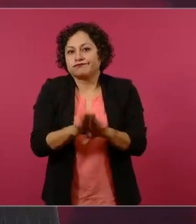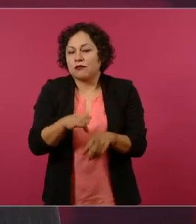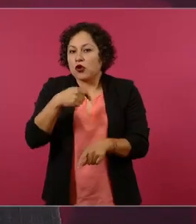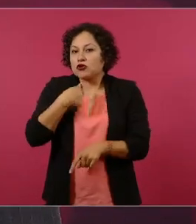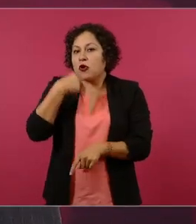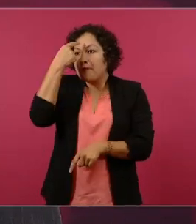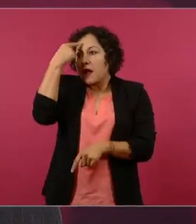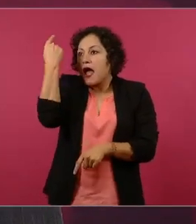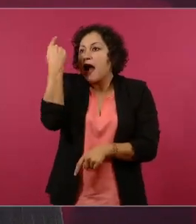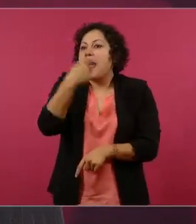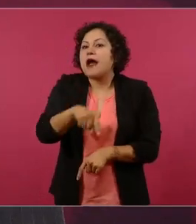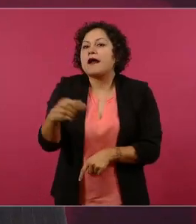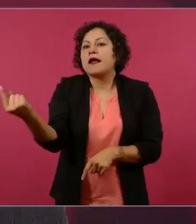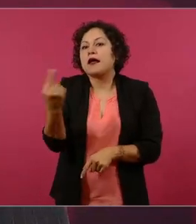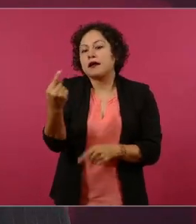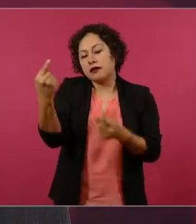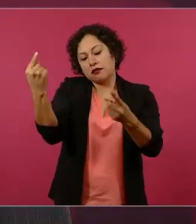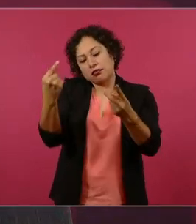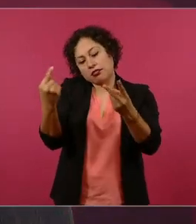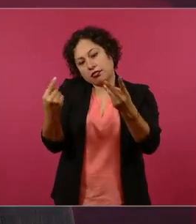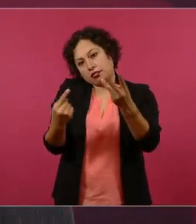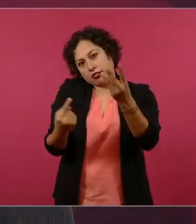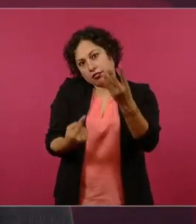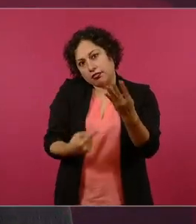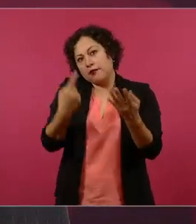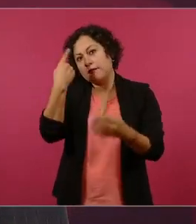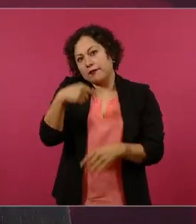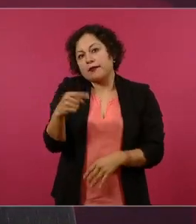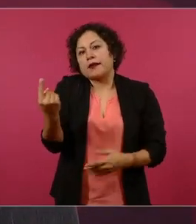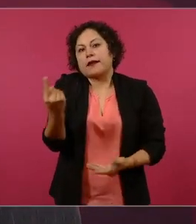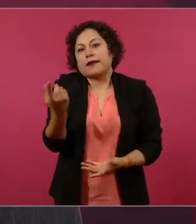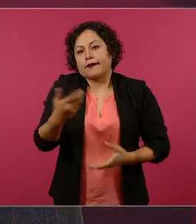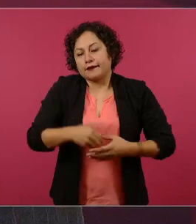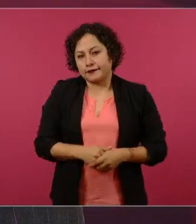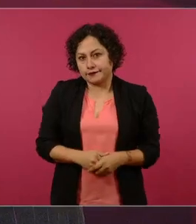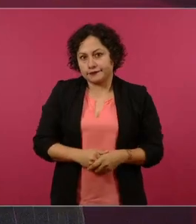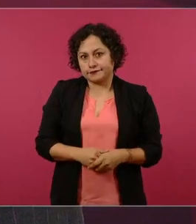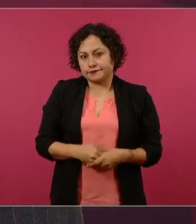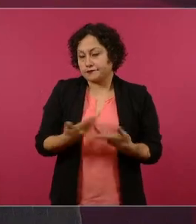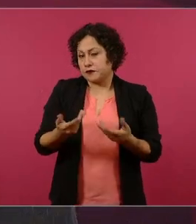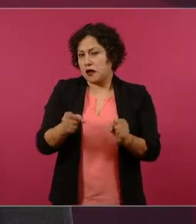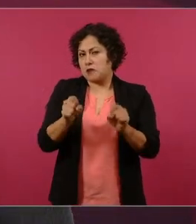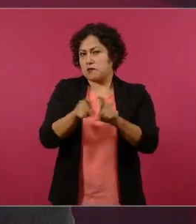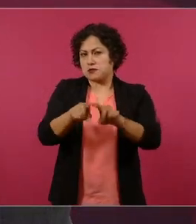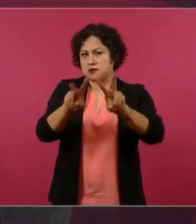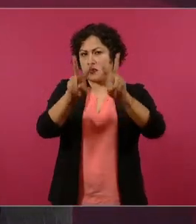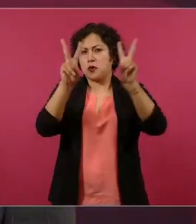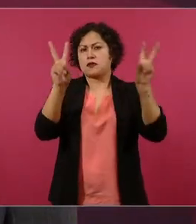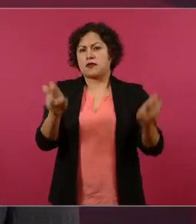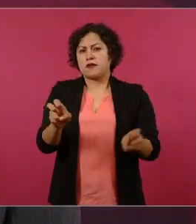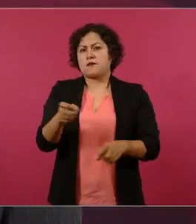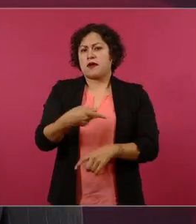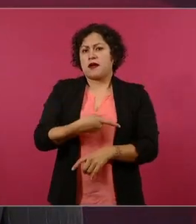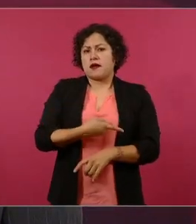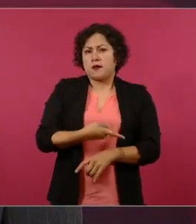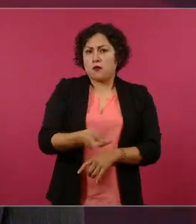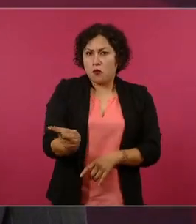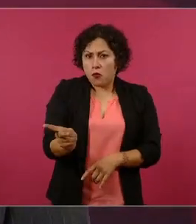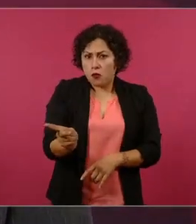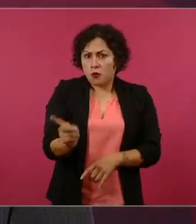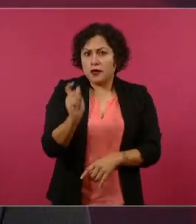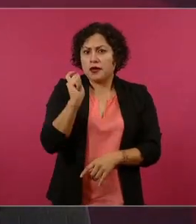contigo y lo mismo en el caso de la pobreza pues es cosa de